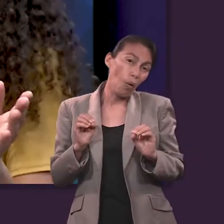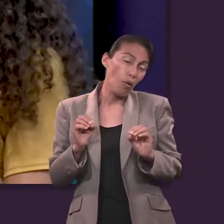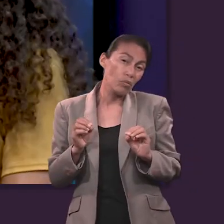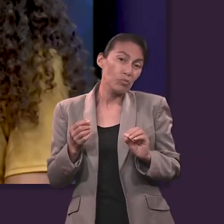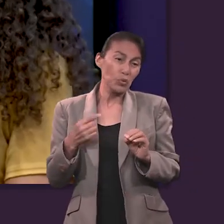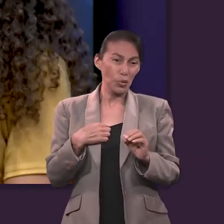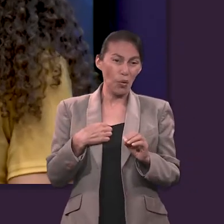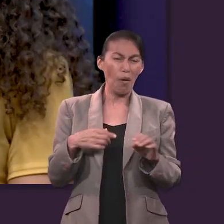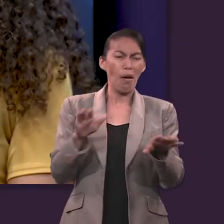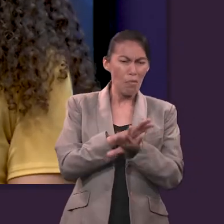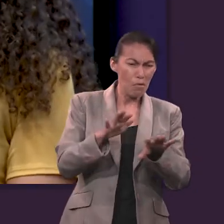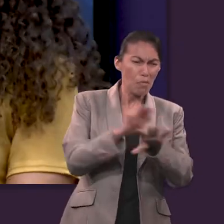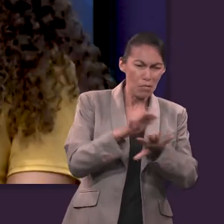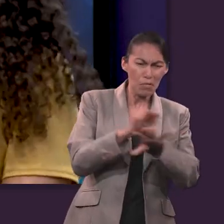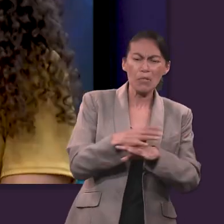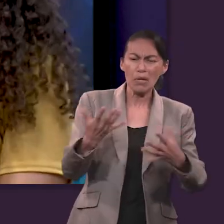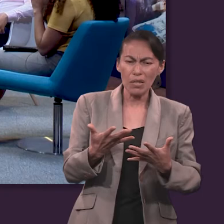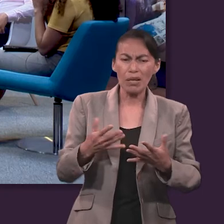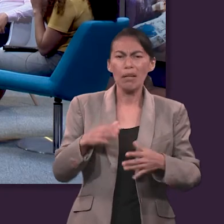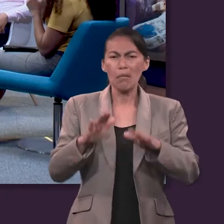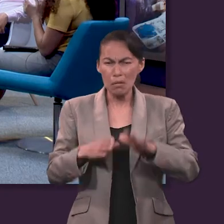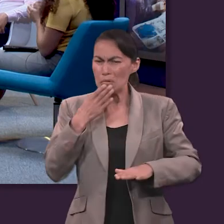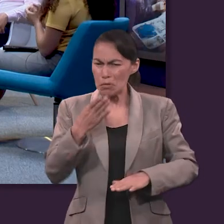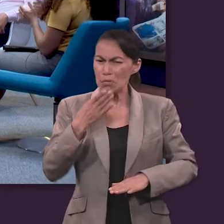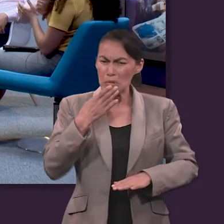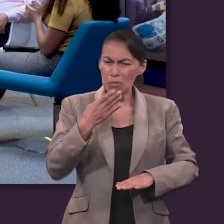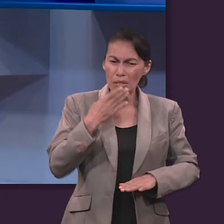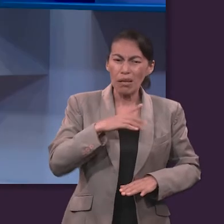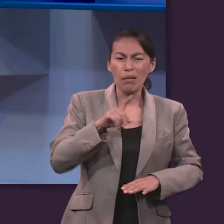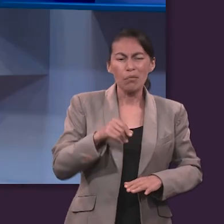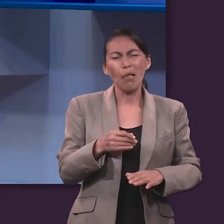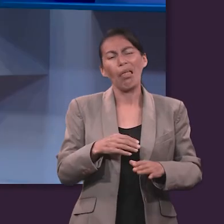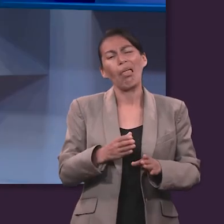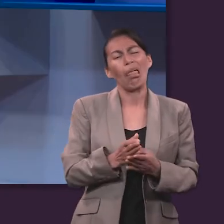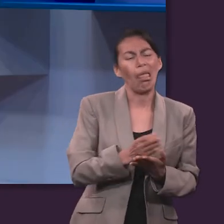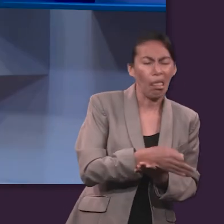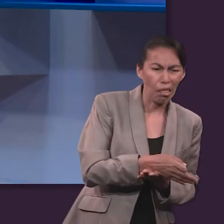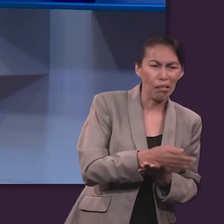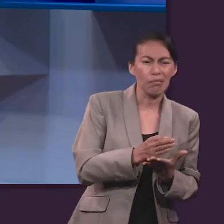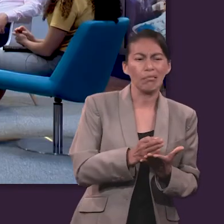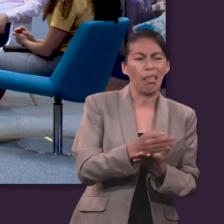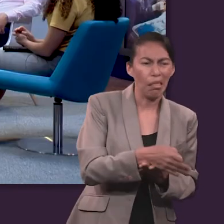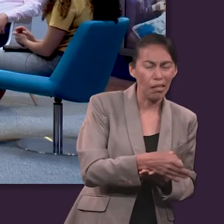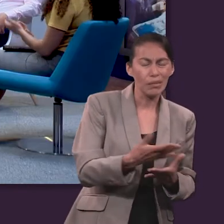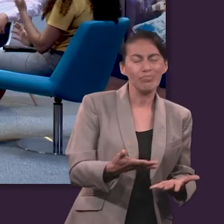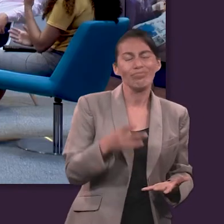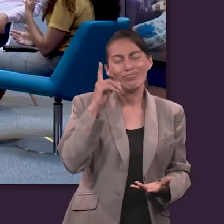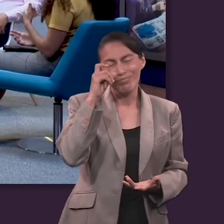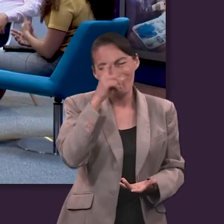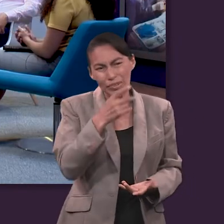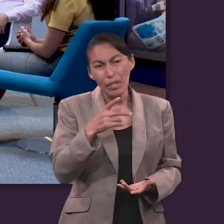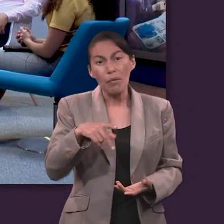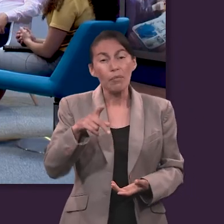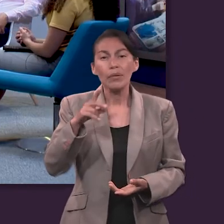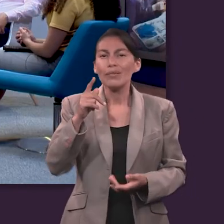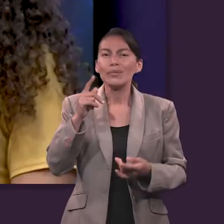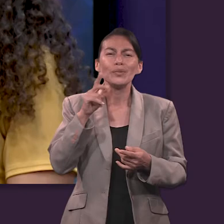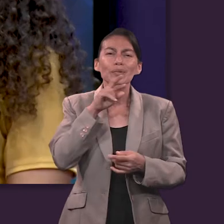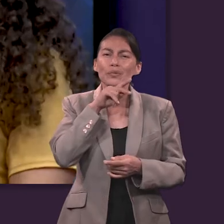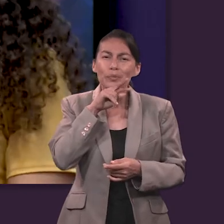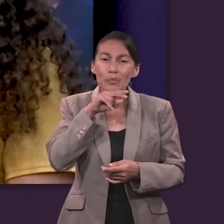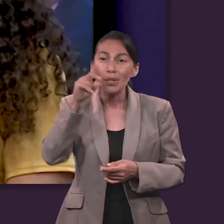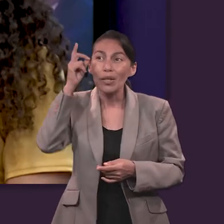la semana queremos hacer cambios y vamos muy bien el primer día y dos y tres y luego volvemos a caer. Pero Jesús siempre está